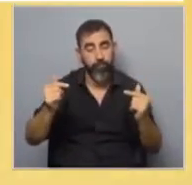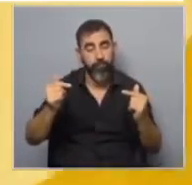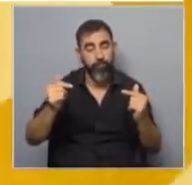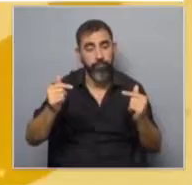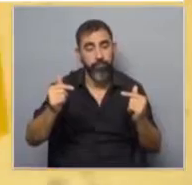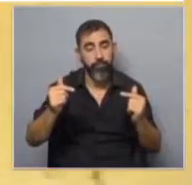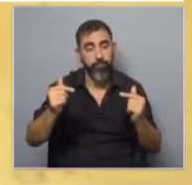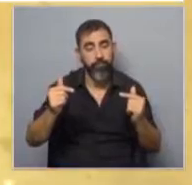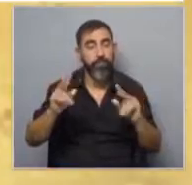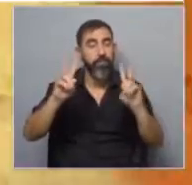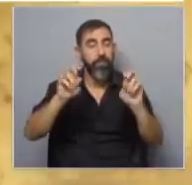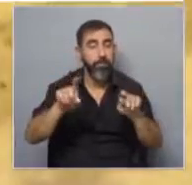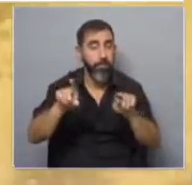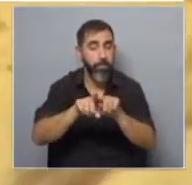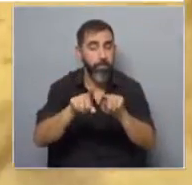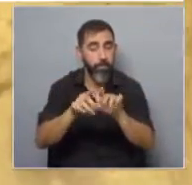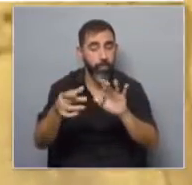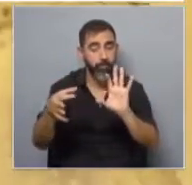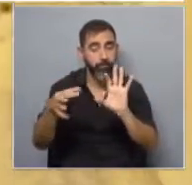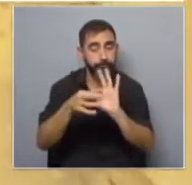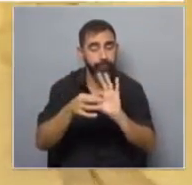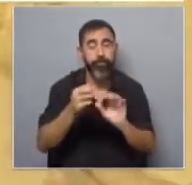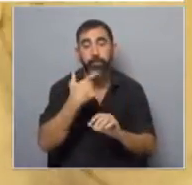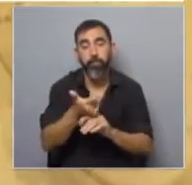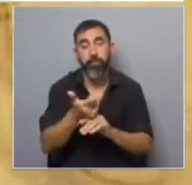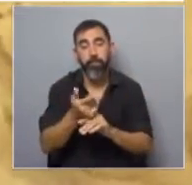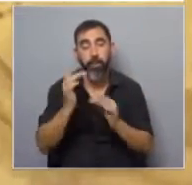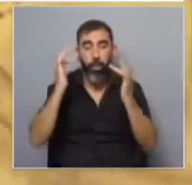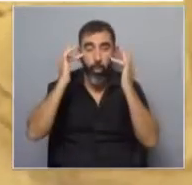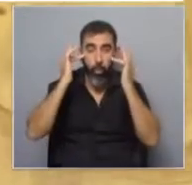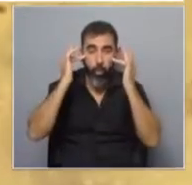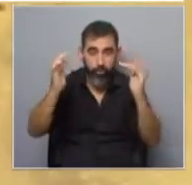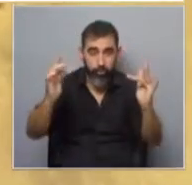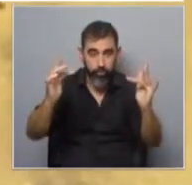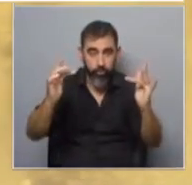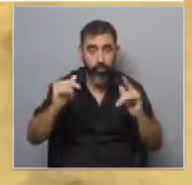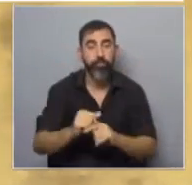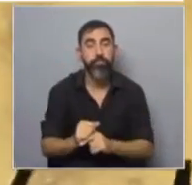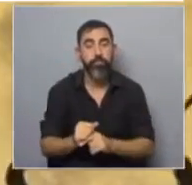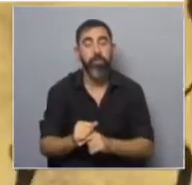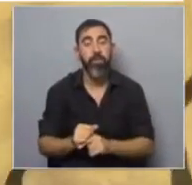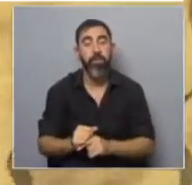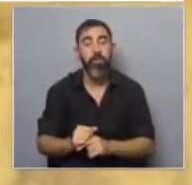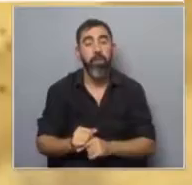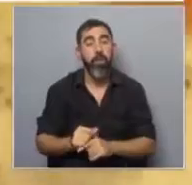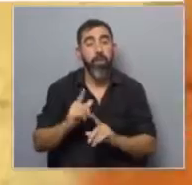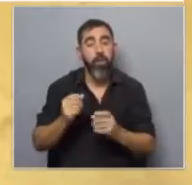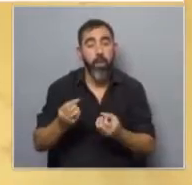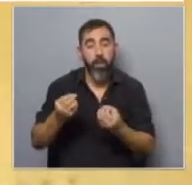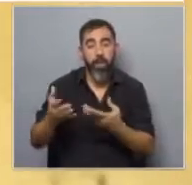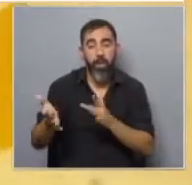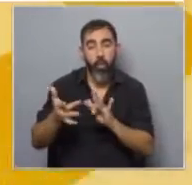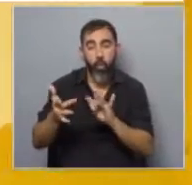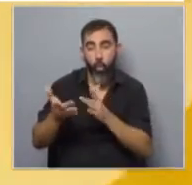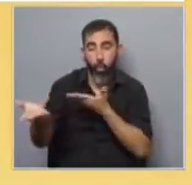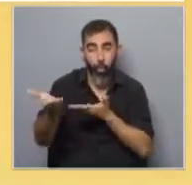aspectos vinculados, conexos, que tuvo que ver con el tema educativo, con la pérdida de